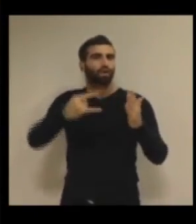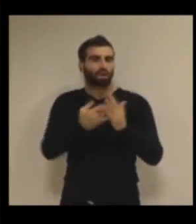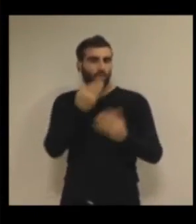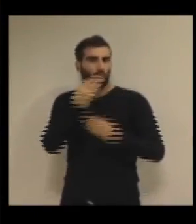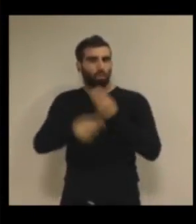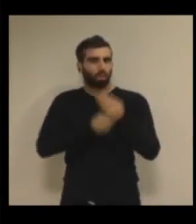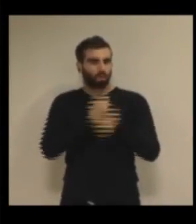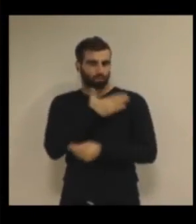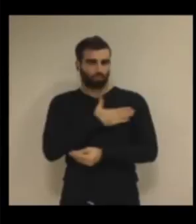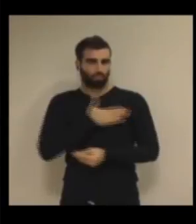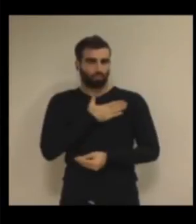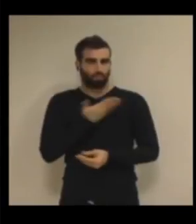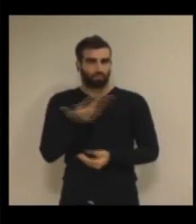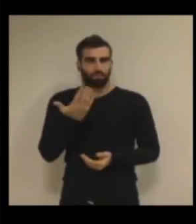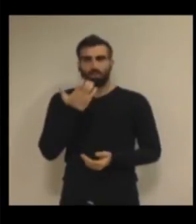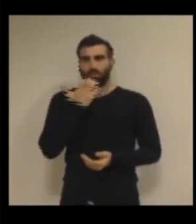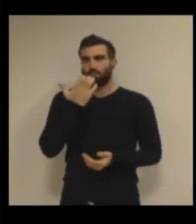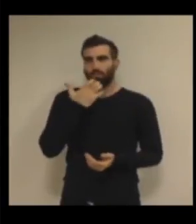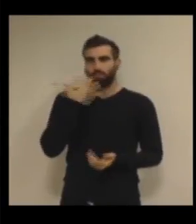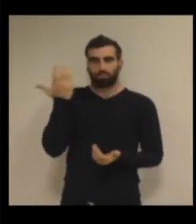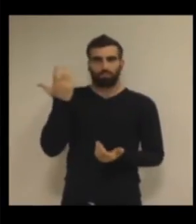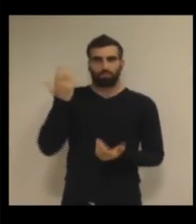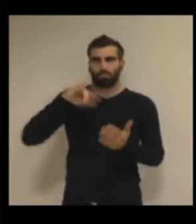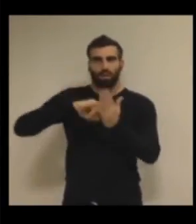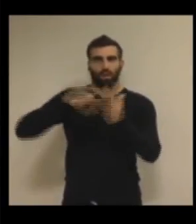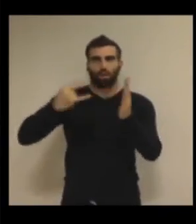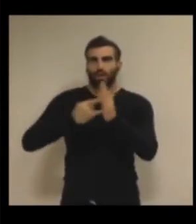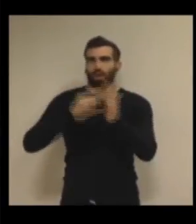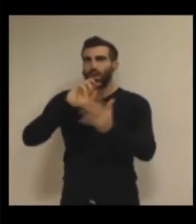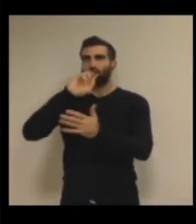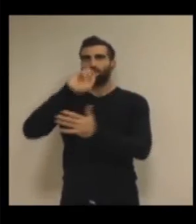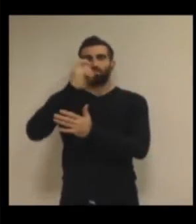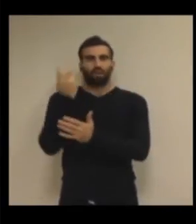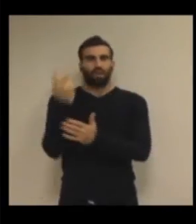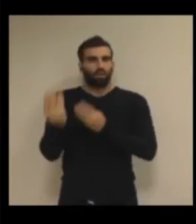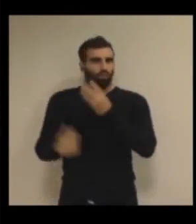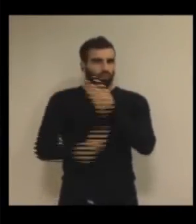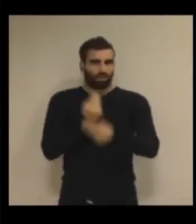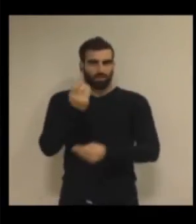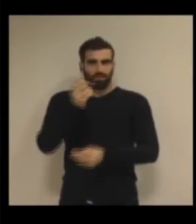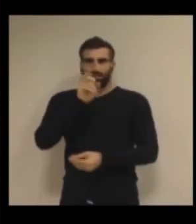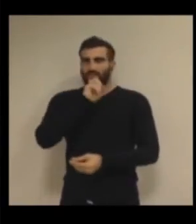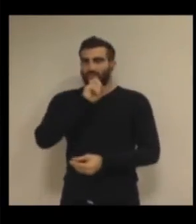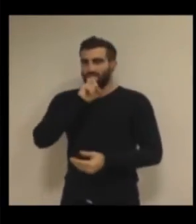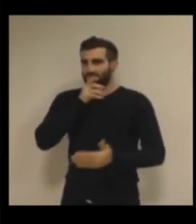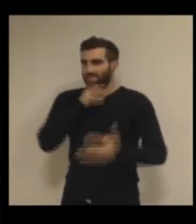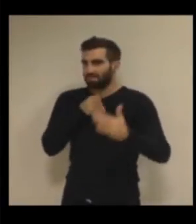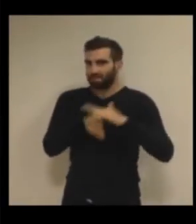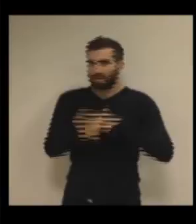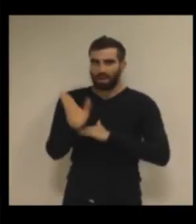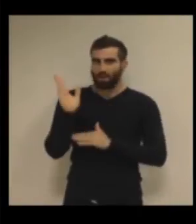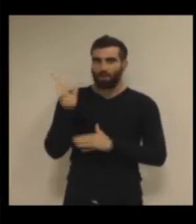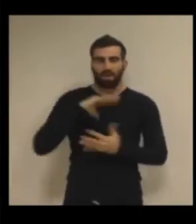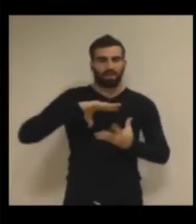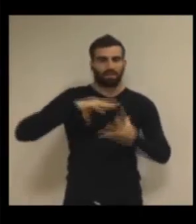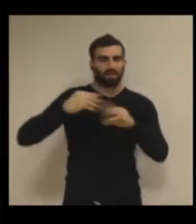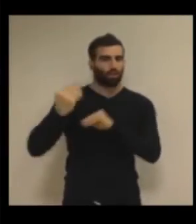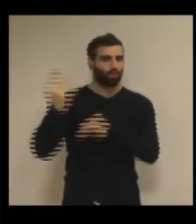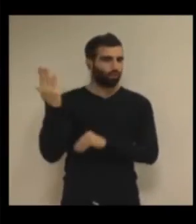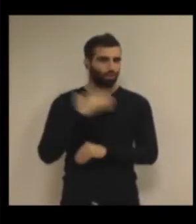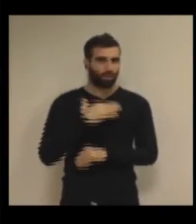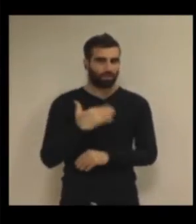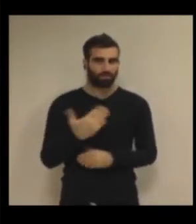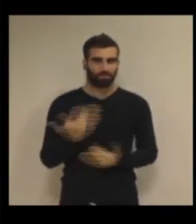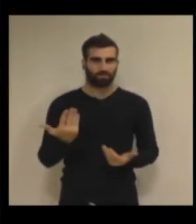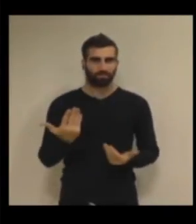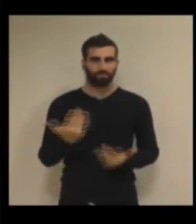que otras, digamos, tecnologías difícilmente usables y no accesibles, ¿no? Y entonces, pues,